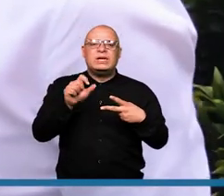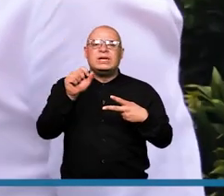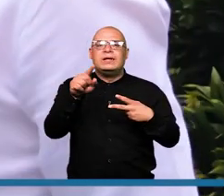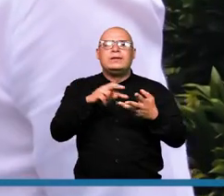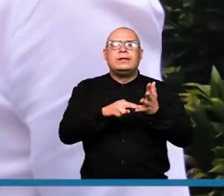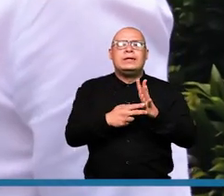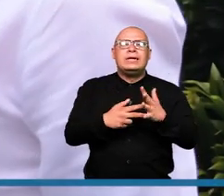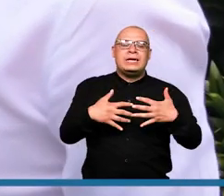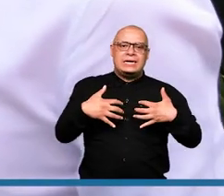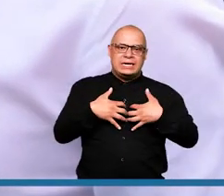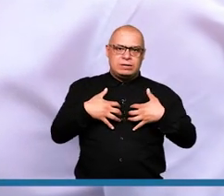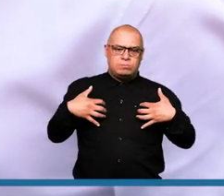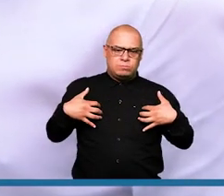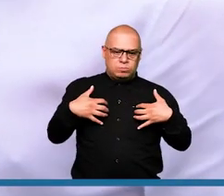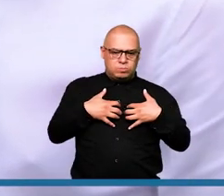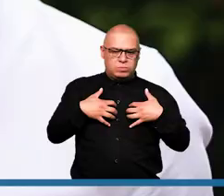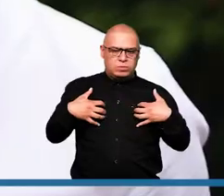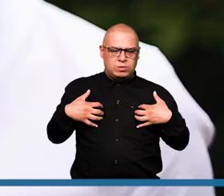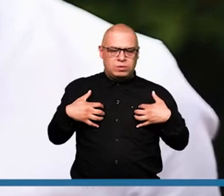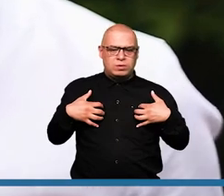por un animal improntado?